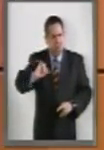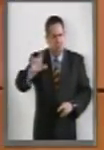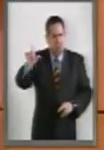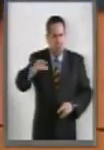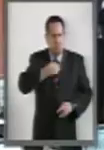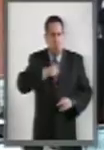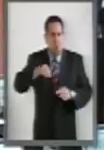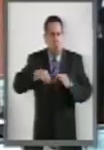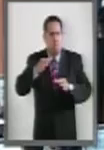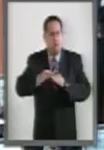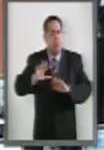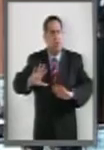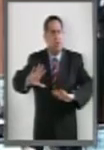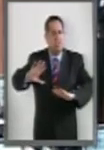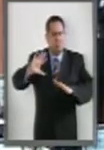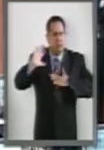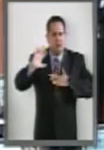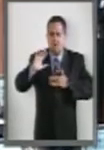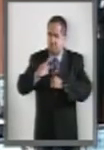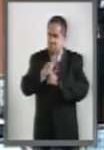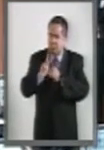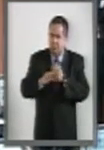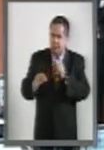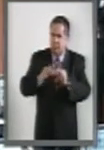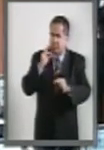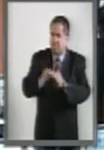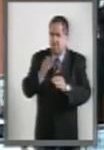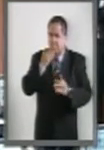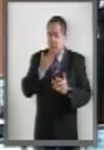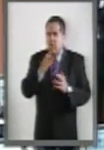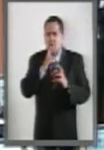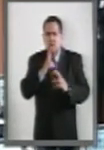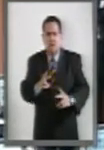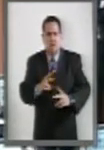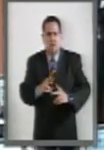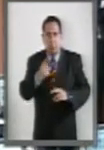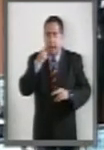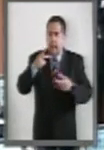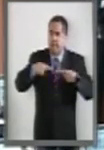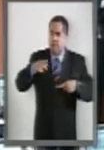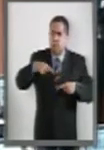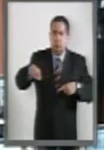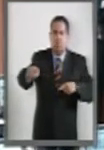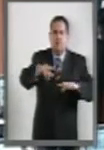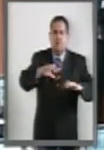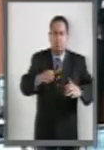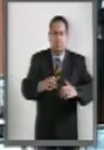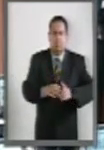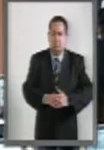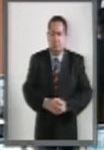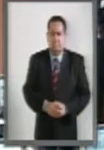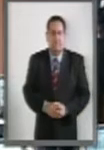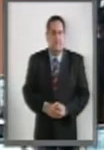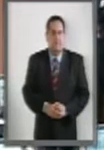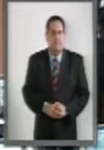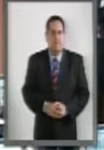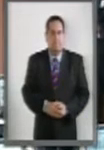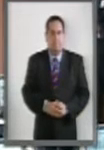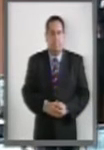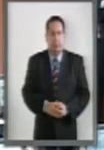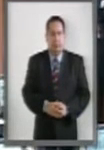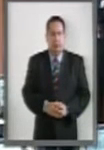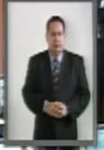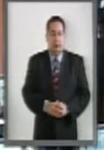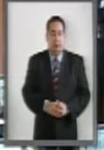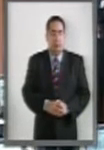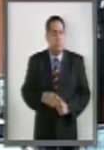comprometido con el país que ha sabido darle resultados a la gente y al pueblo.